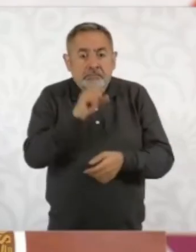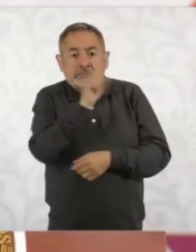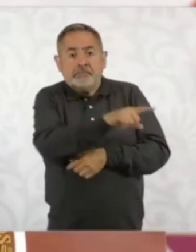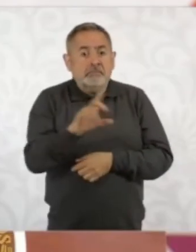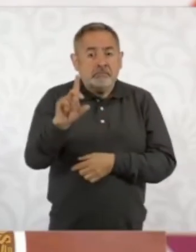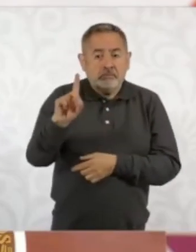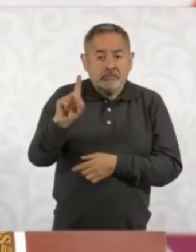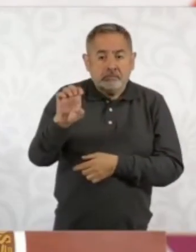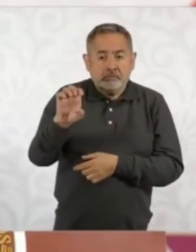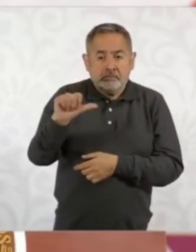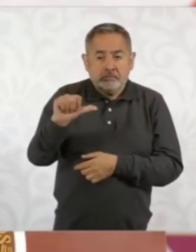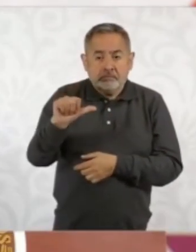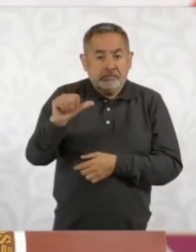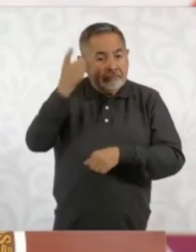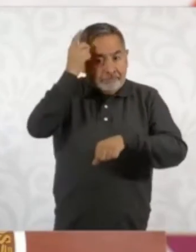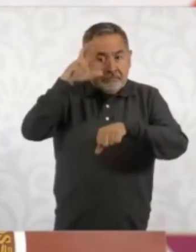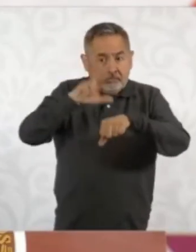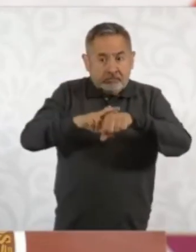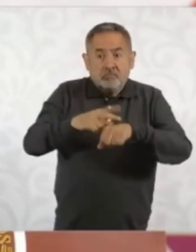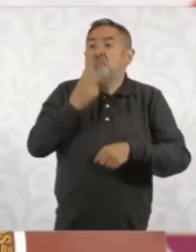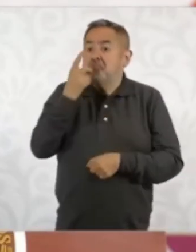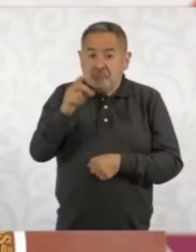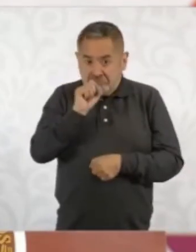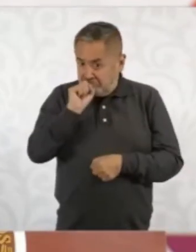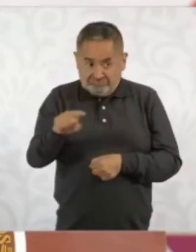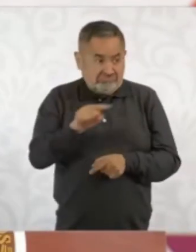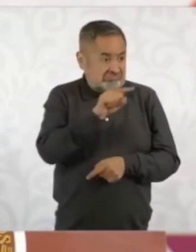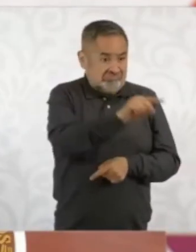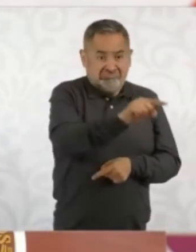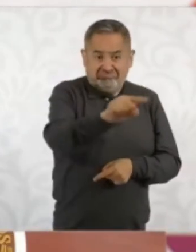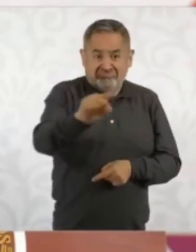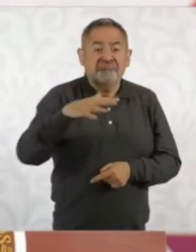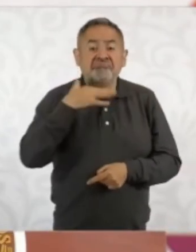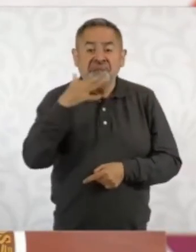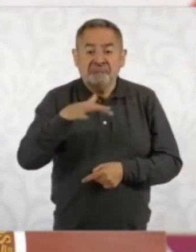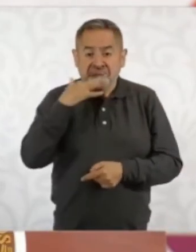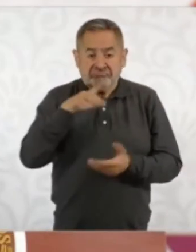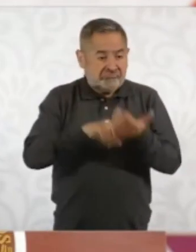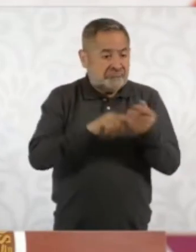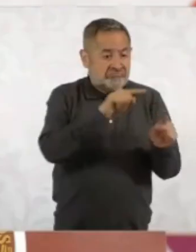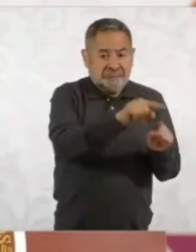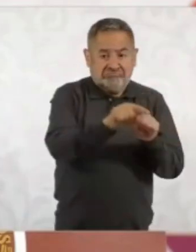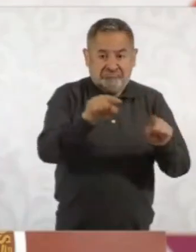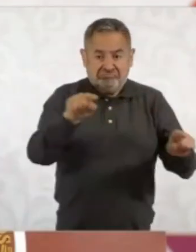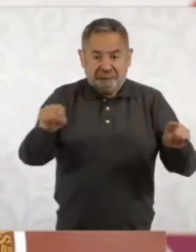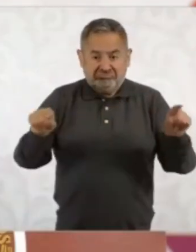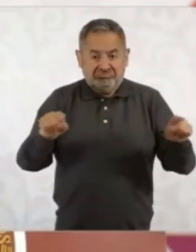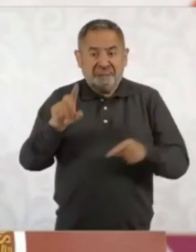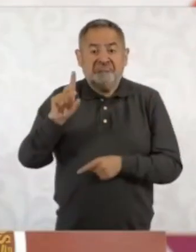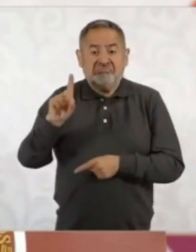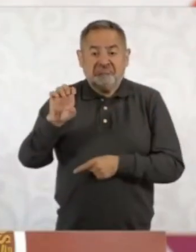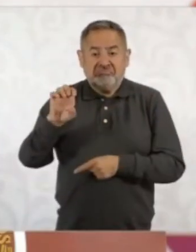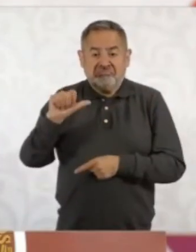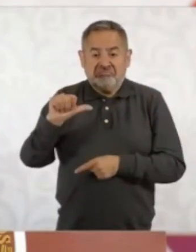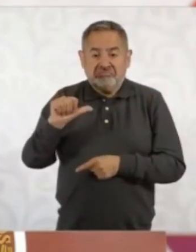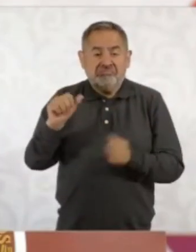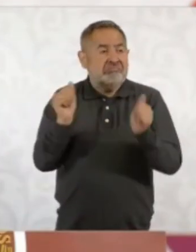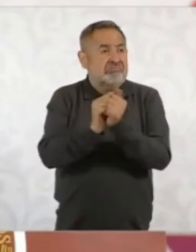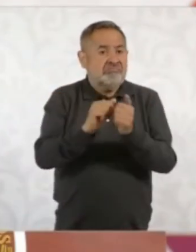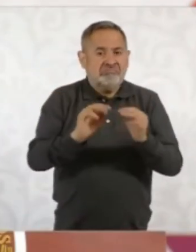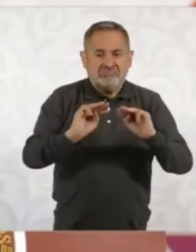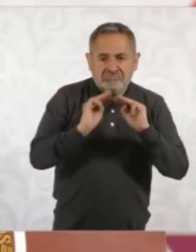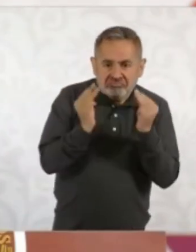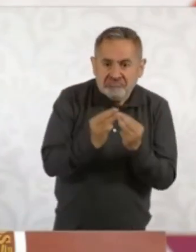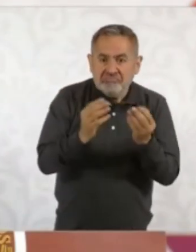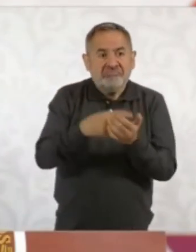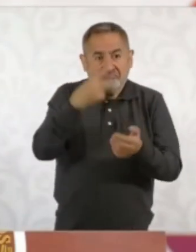la DEA, de varios agentes de la DEA que estuvieron involucrados en su relación con algún cártel de la droga